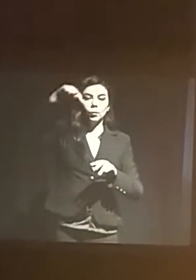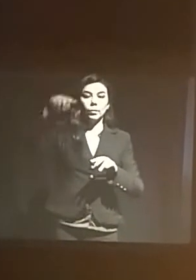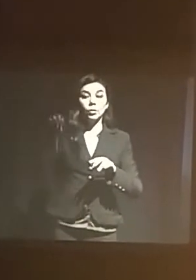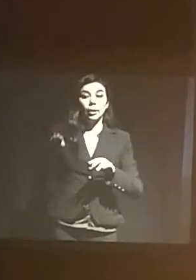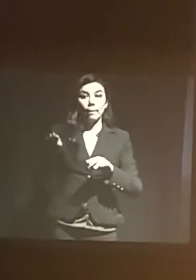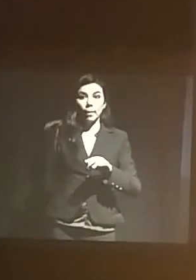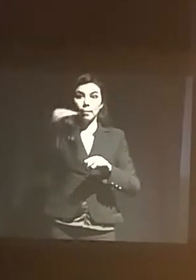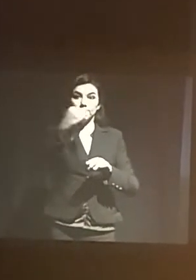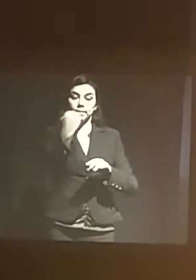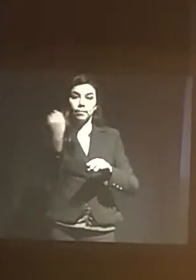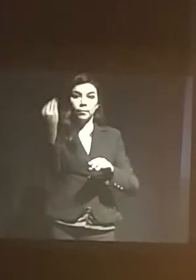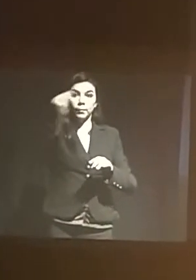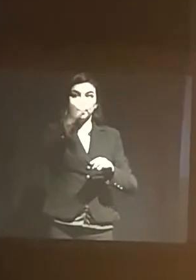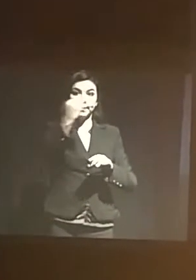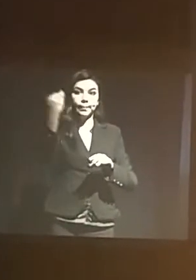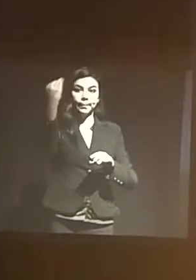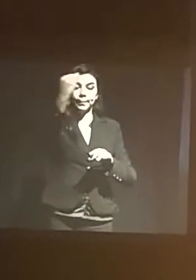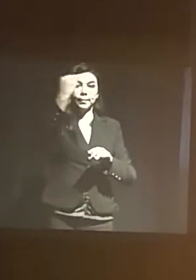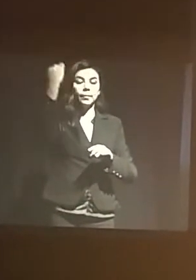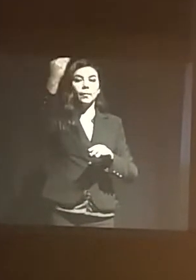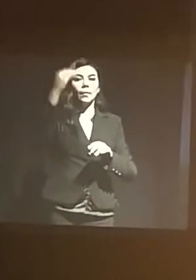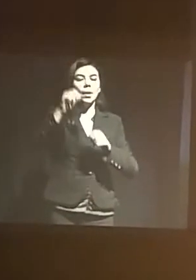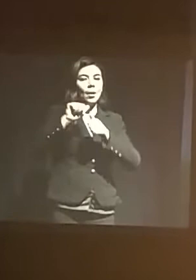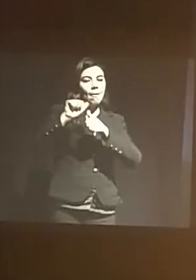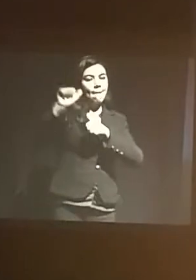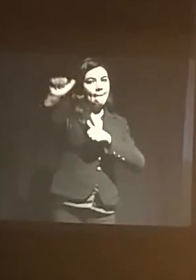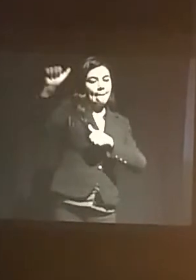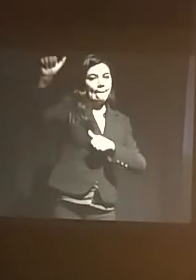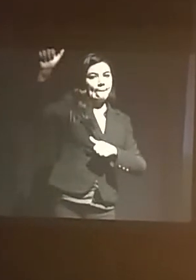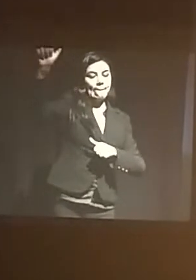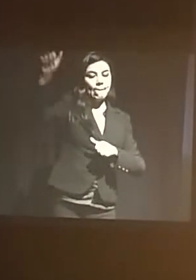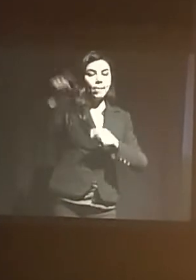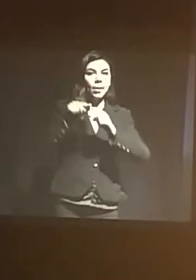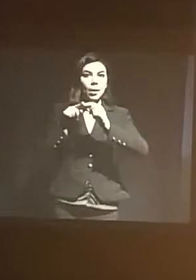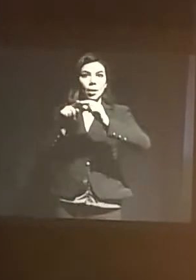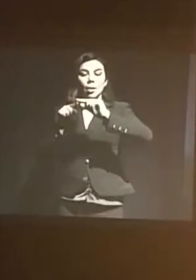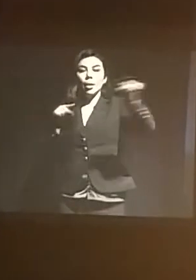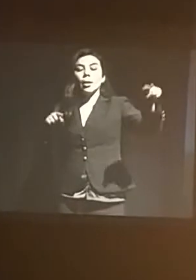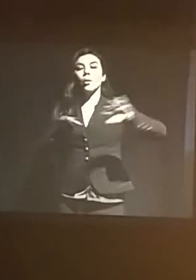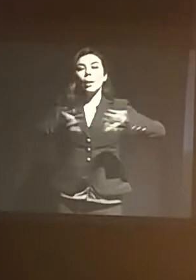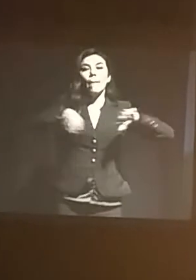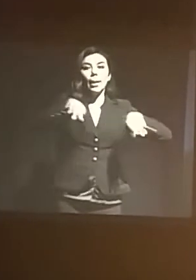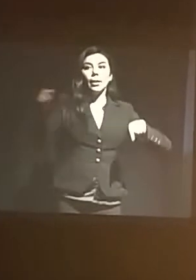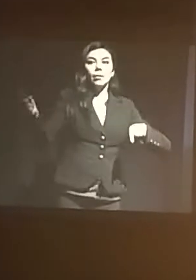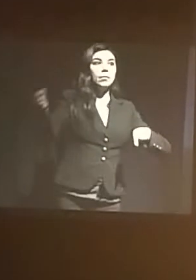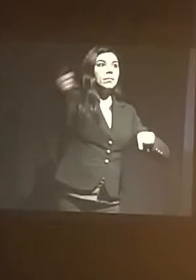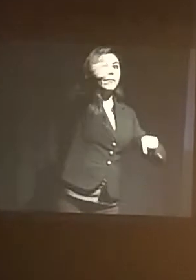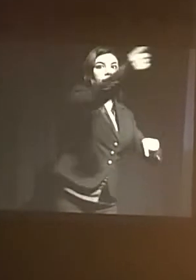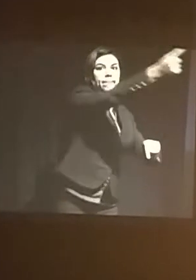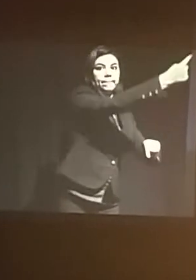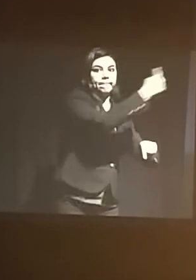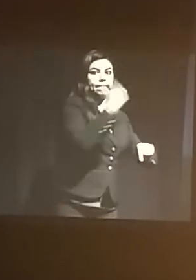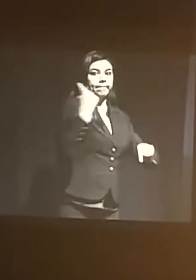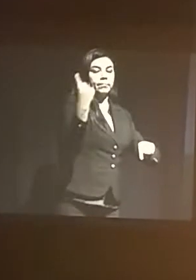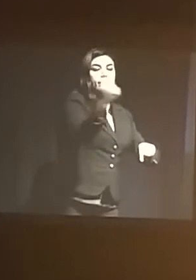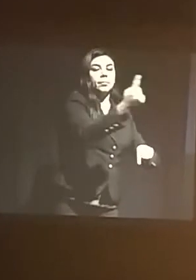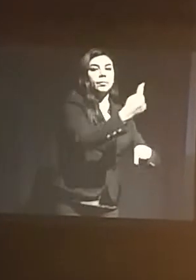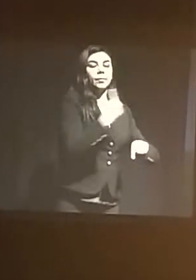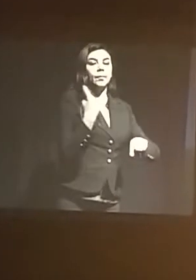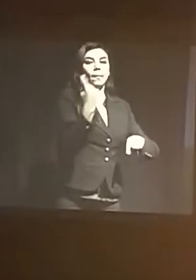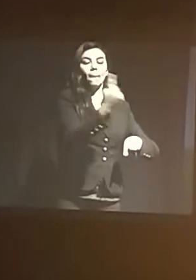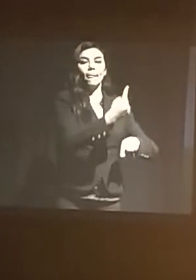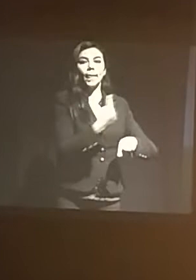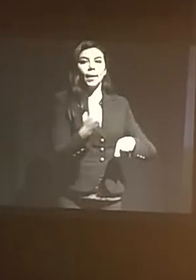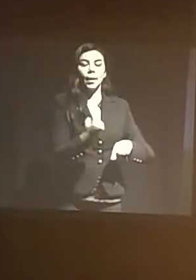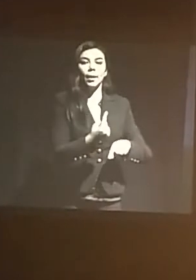en planta. Era tan larga lo que necesitaba que era como que llegaba de un extremo al otro de la playa, entonces no alcanzaste a recorrer nada. Entonces la van